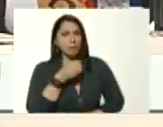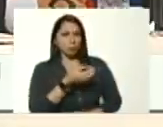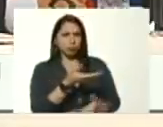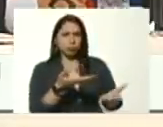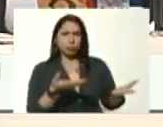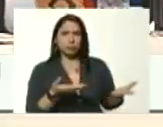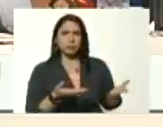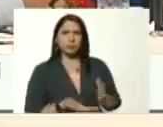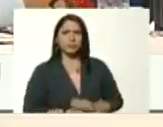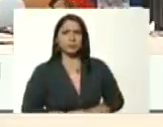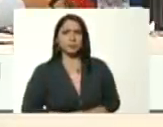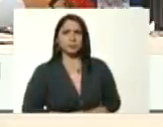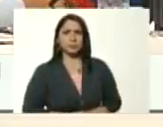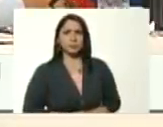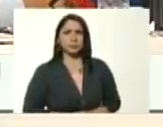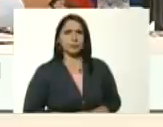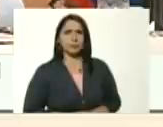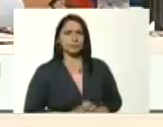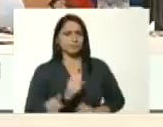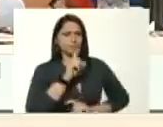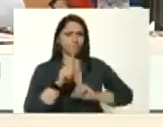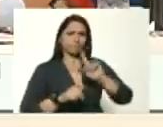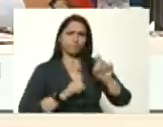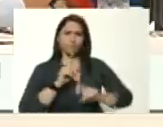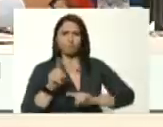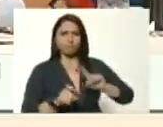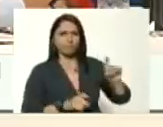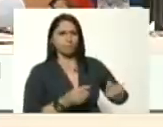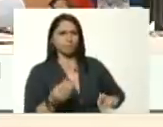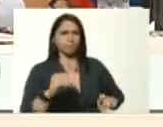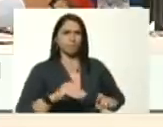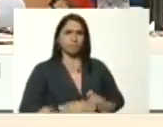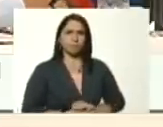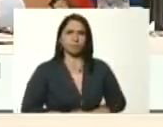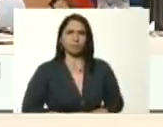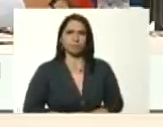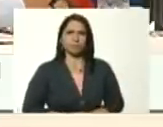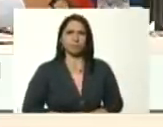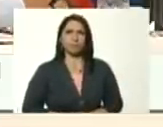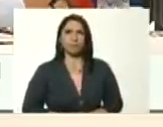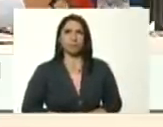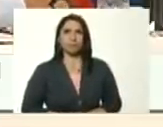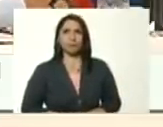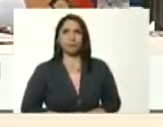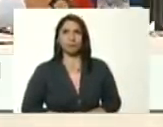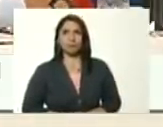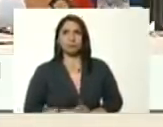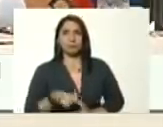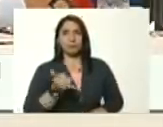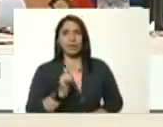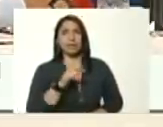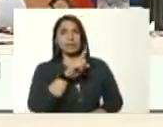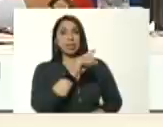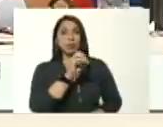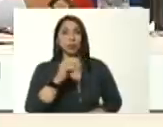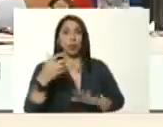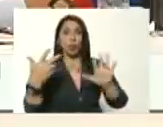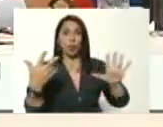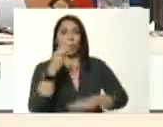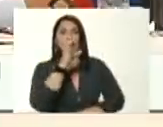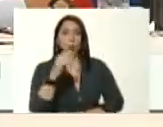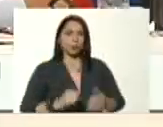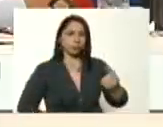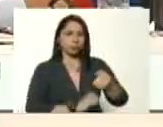en las encuestas más conservadora hay un 78 por ciento que apoya